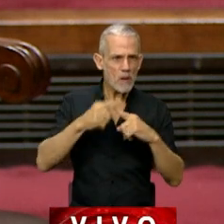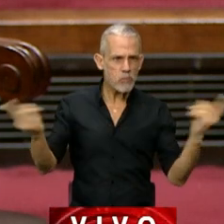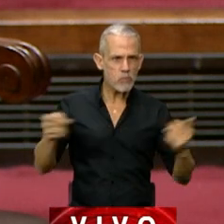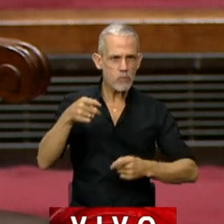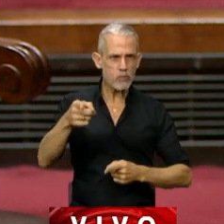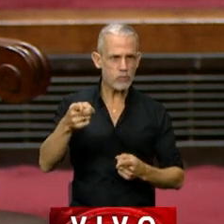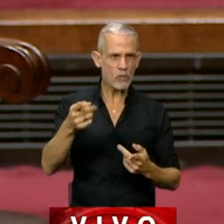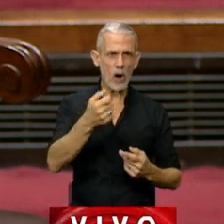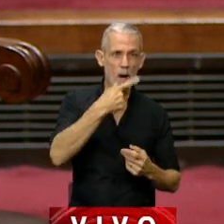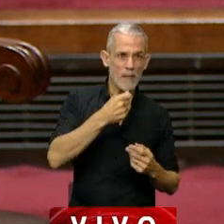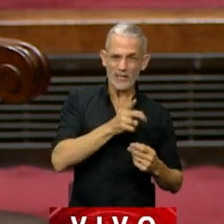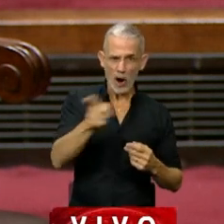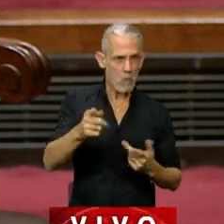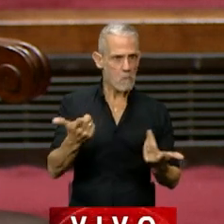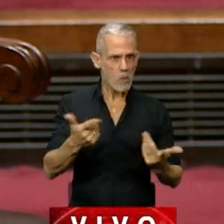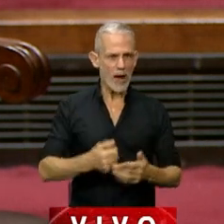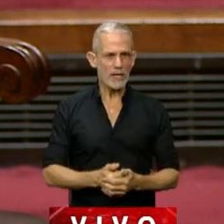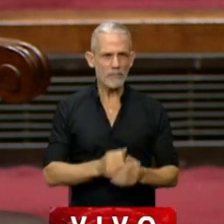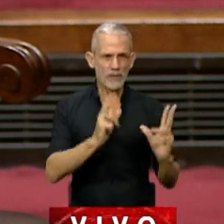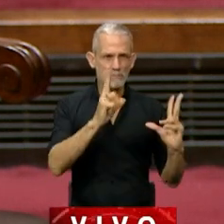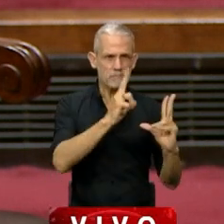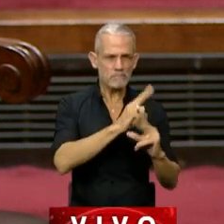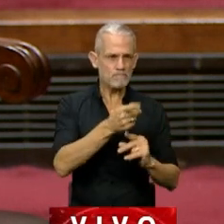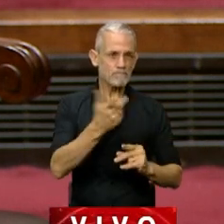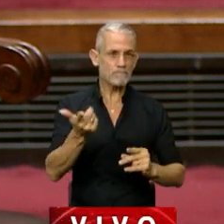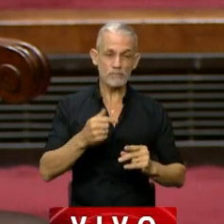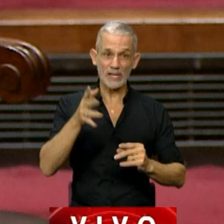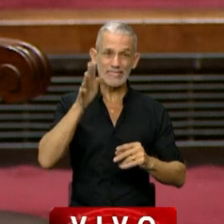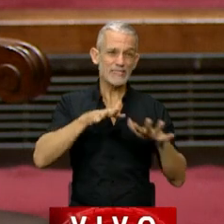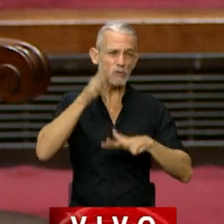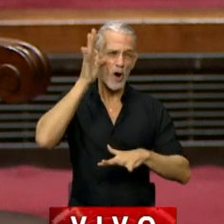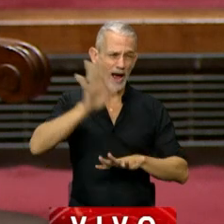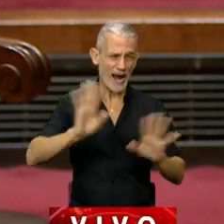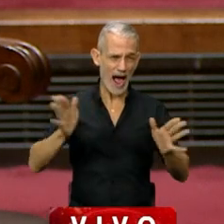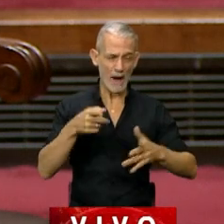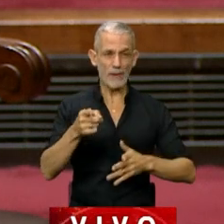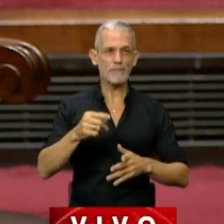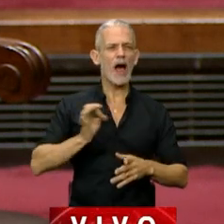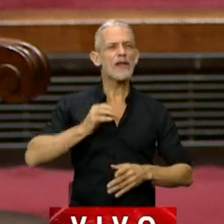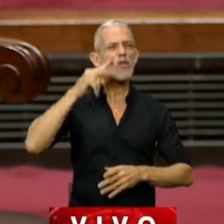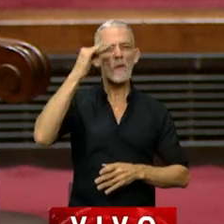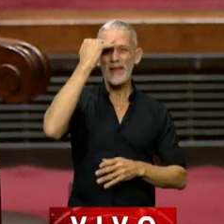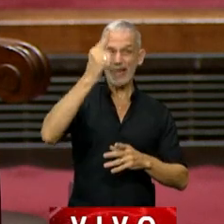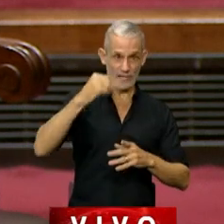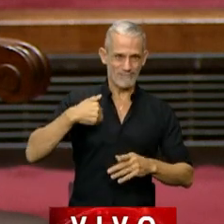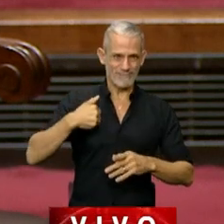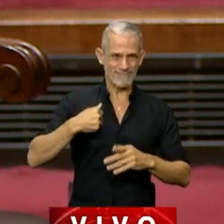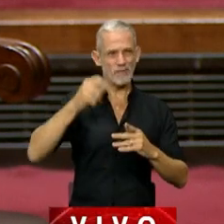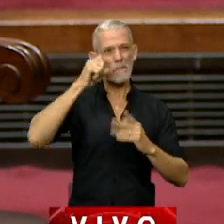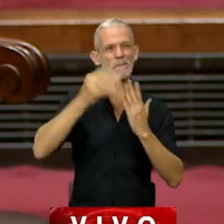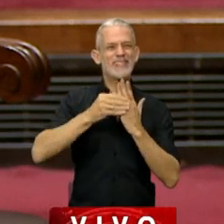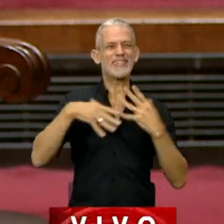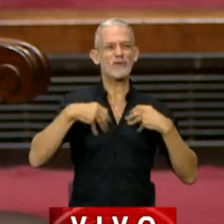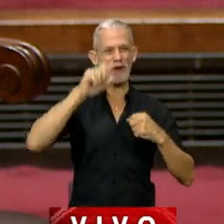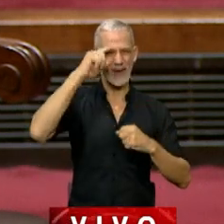antibiótico. Entonces, decimos, estamos ante una situación grave. En el año 2015, quien les habla estaba en el Ministerio de Salud de la